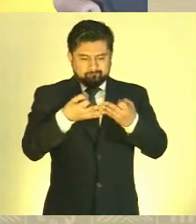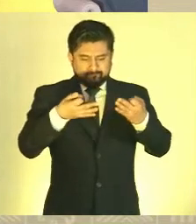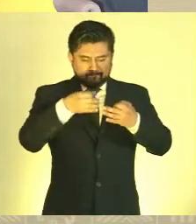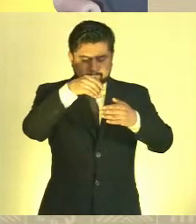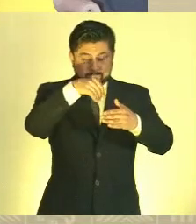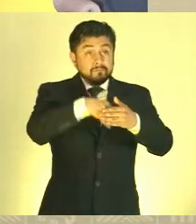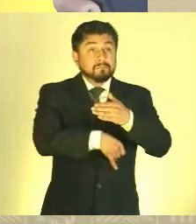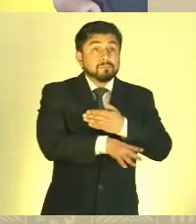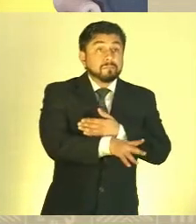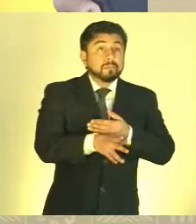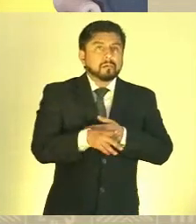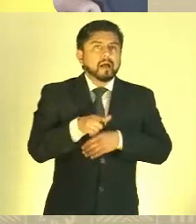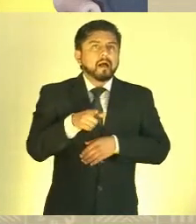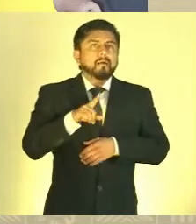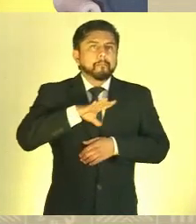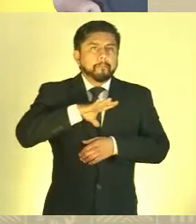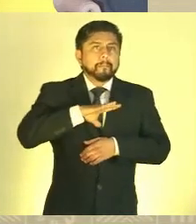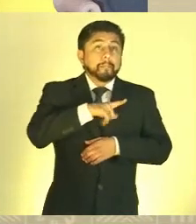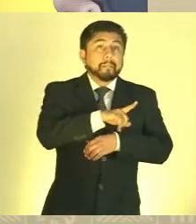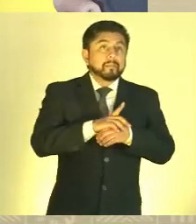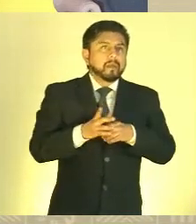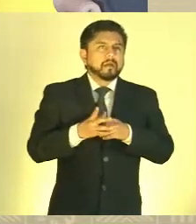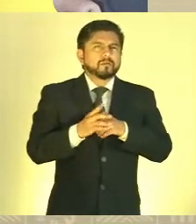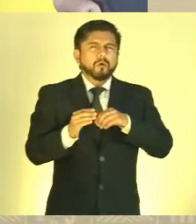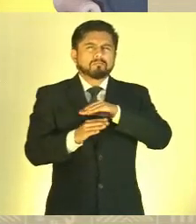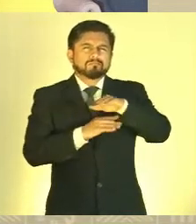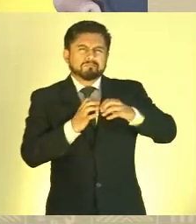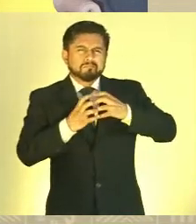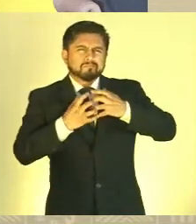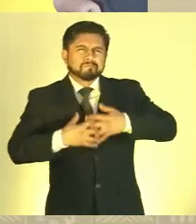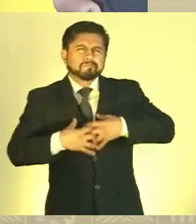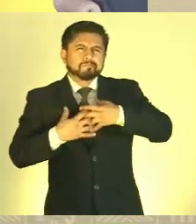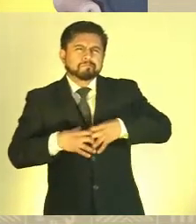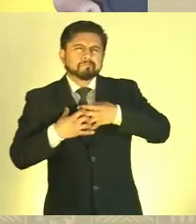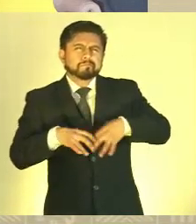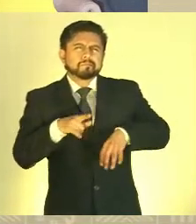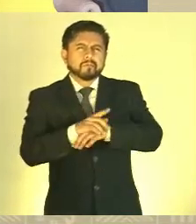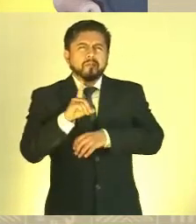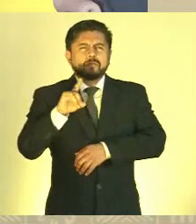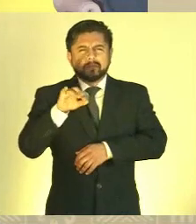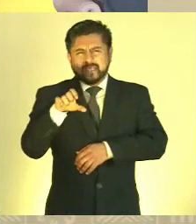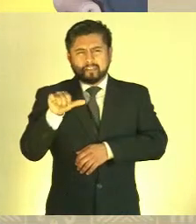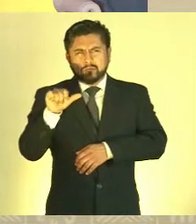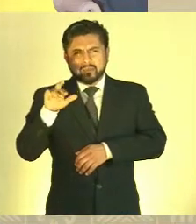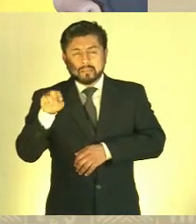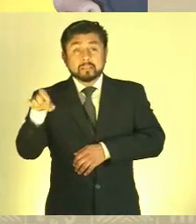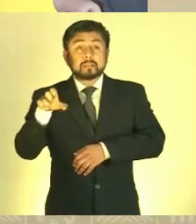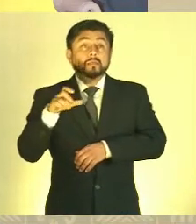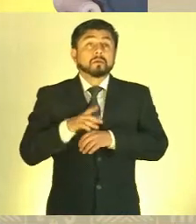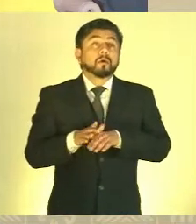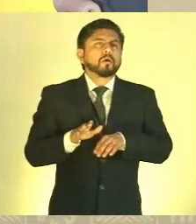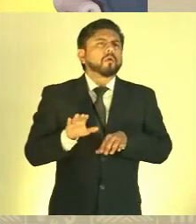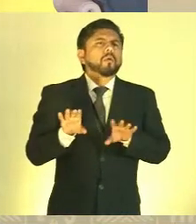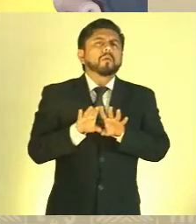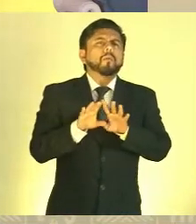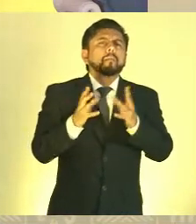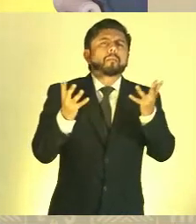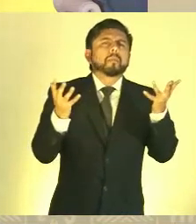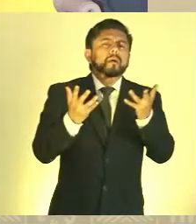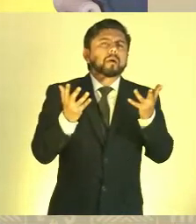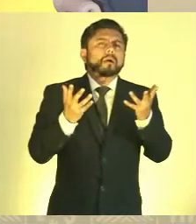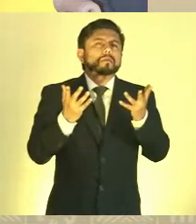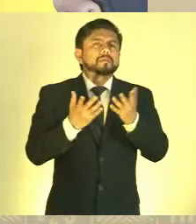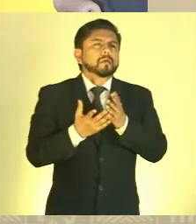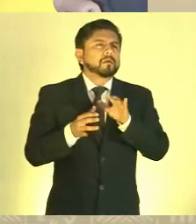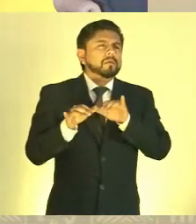enorme acelerador de hadrones, es decir, es la forma en que se puede comprobar, en que puede